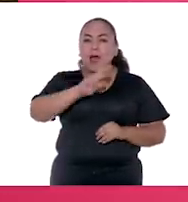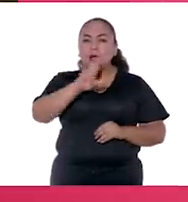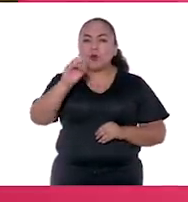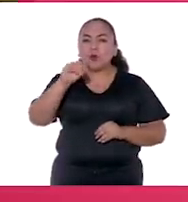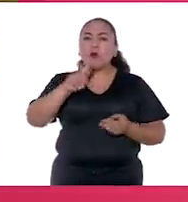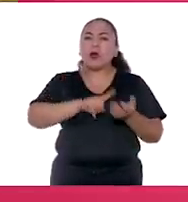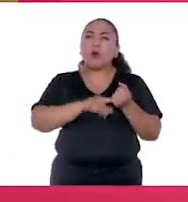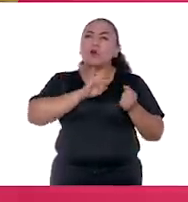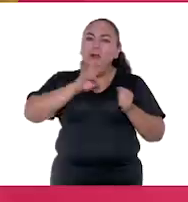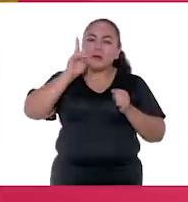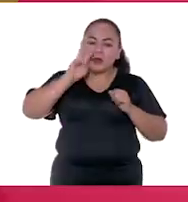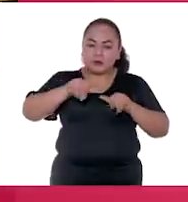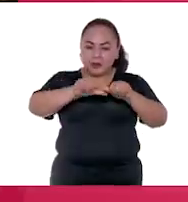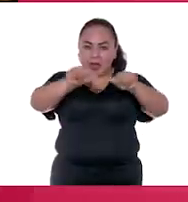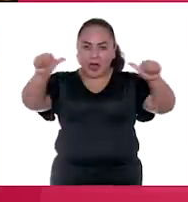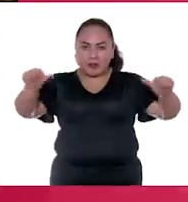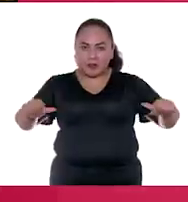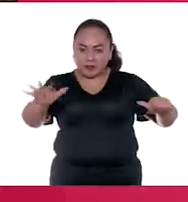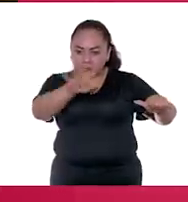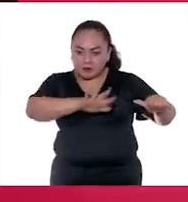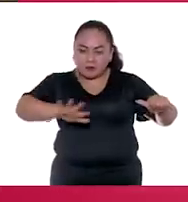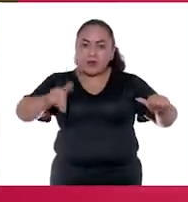retablos.